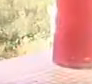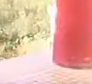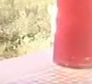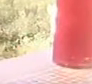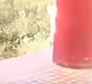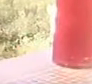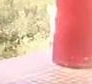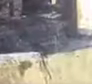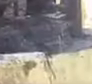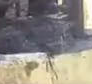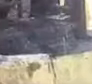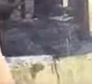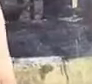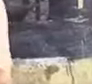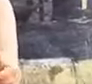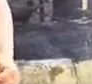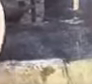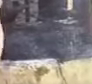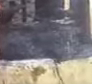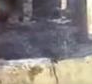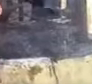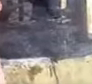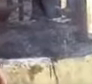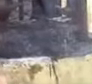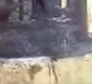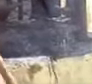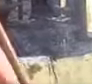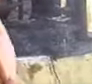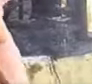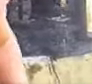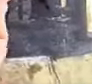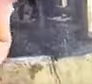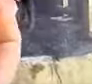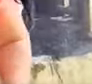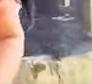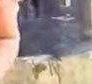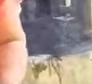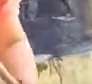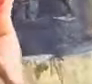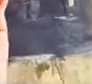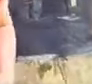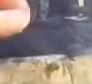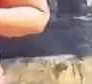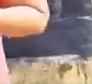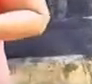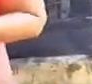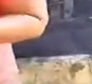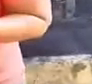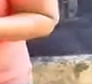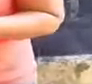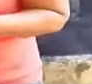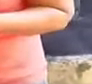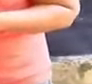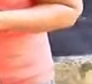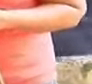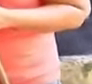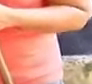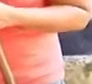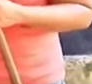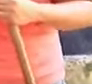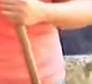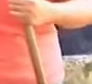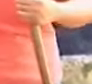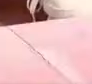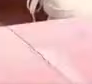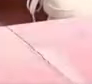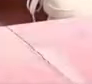Una gotica de agua, una gotica, un montón. Otra gota y muchas más. ¡Giovanni! ¡Ay, pero qué susto! Pero ¿y